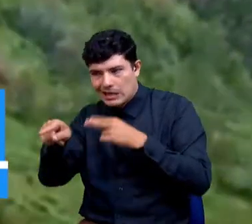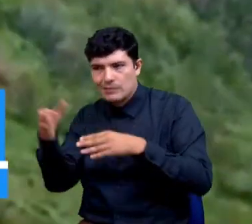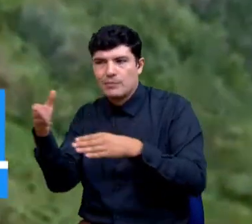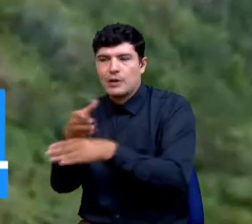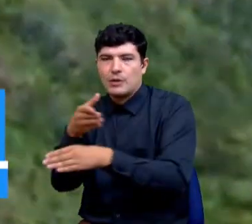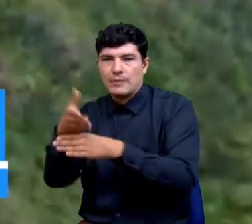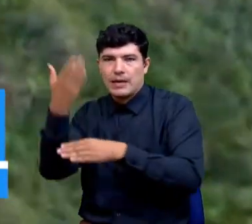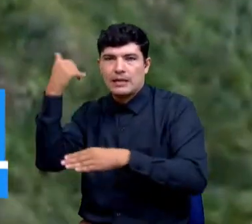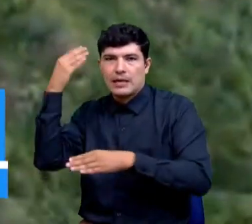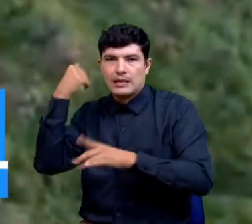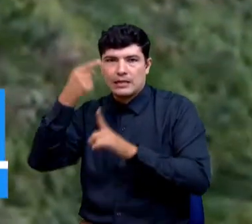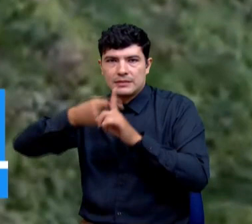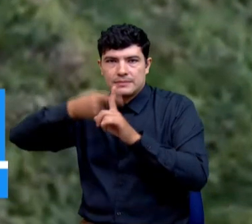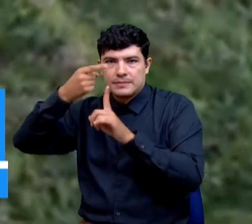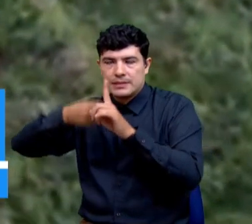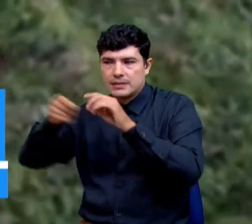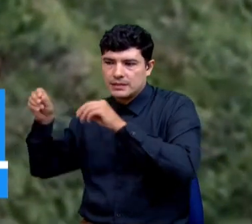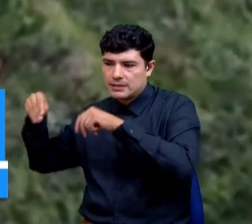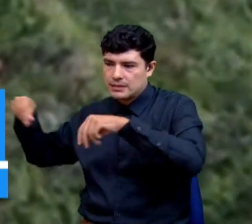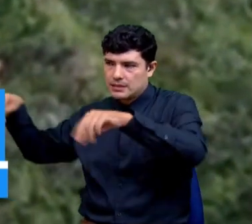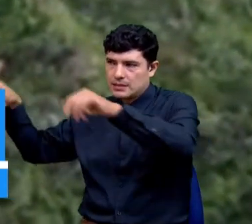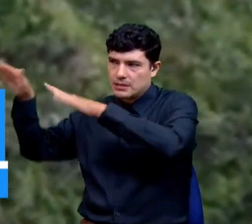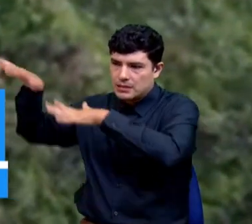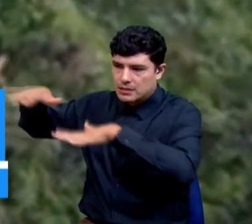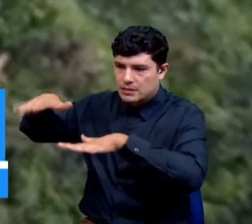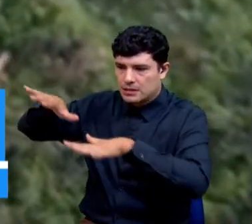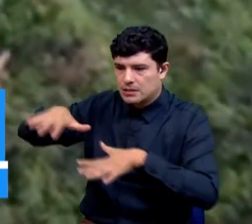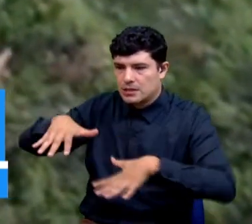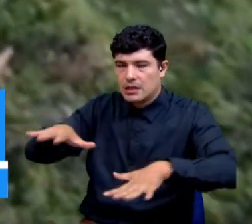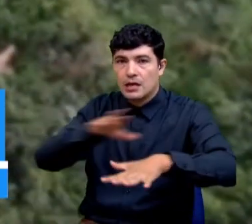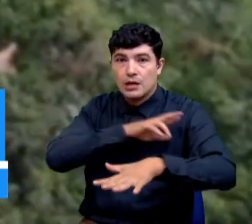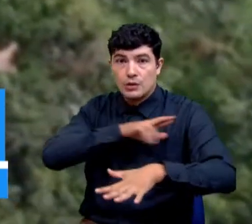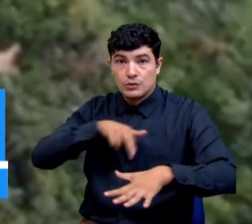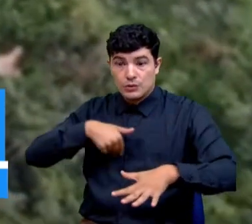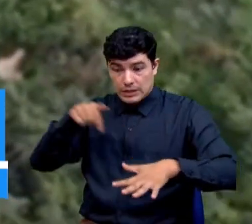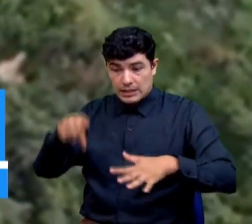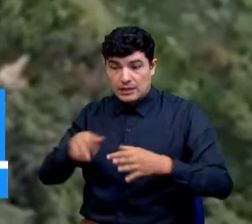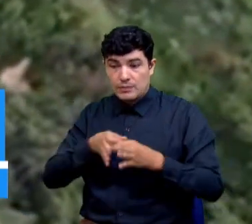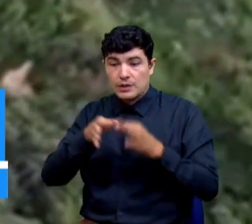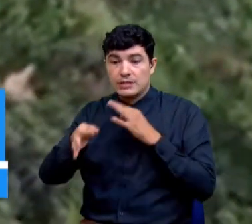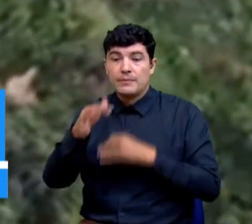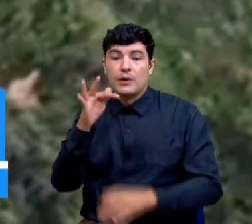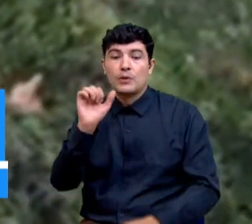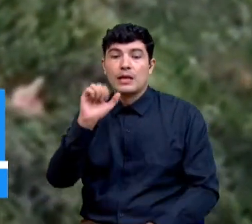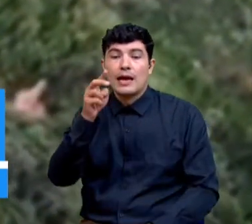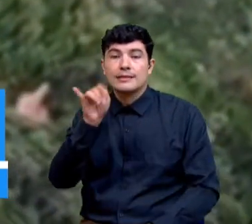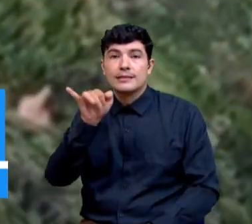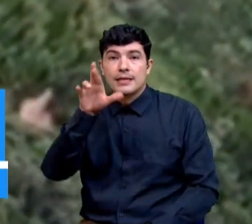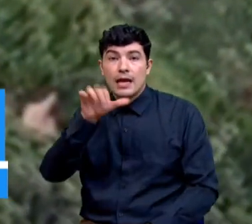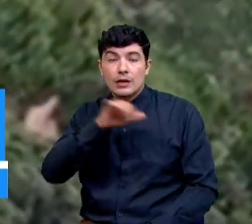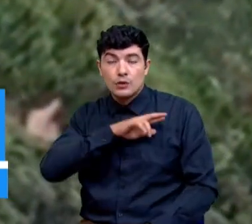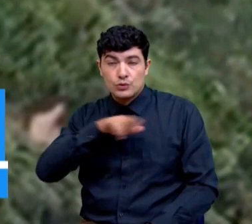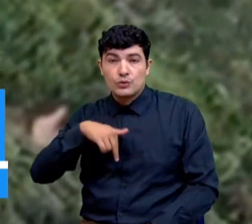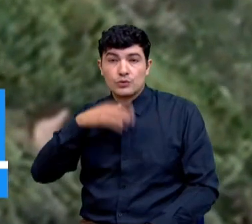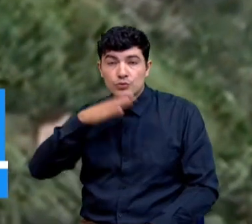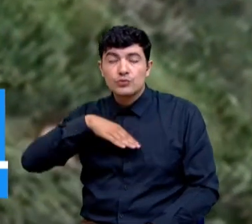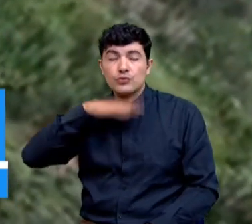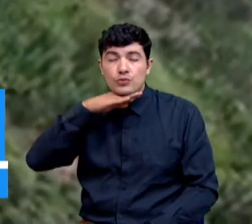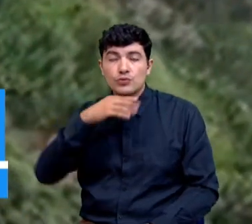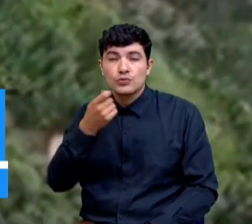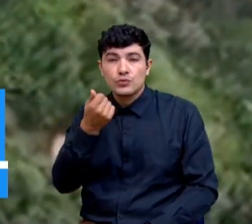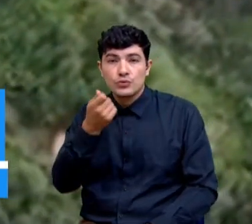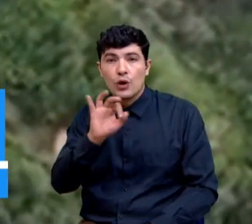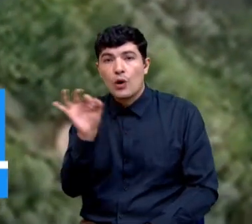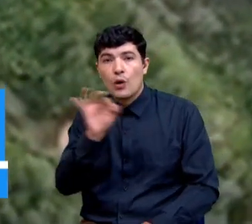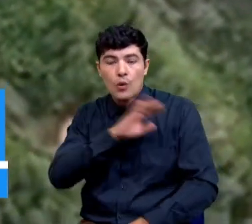hace algunos meses allí, pero pues como municipio de Cáchira, pues no tenemos los suficientes recursos ni la capacidad técnica